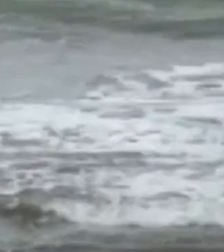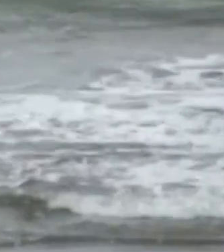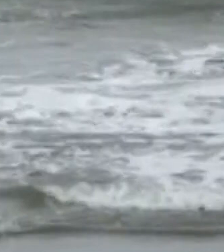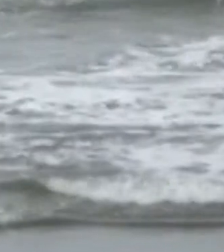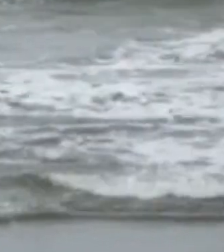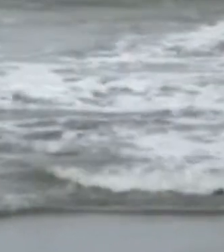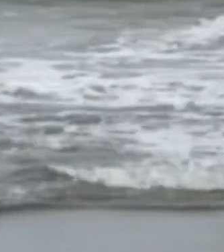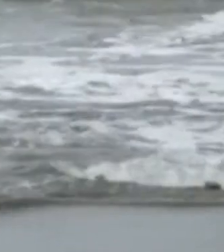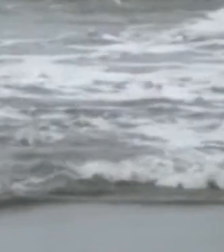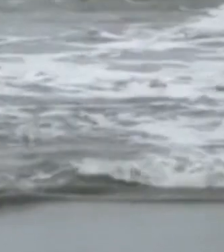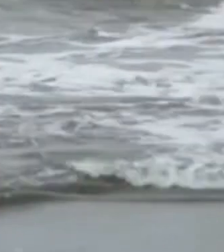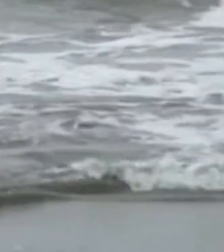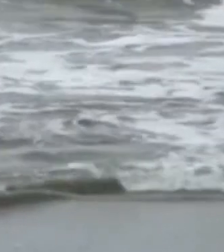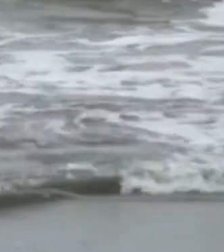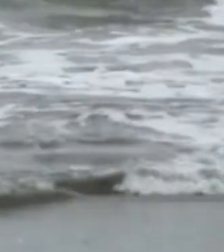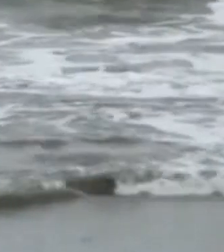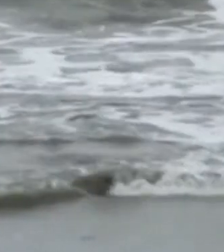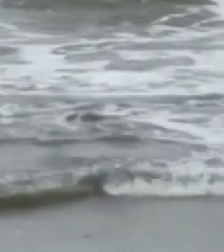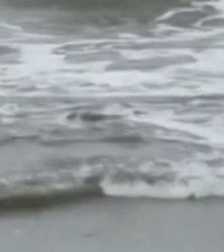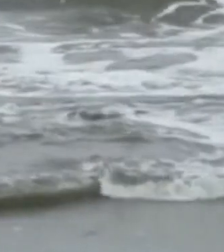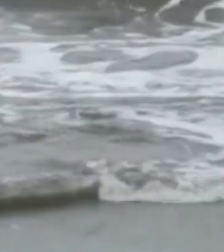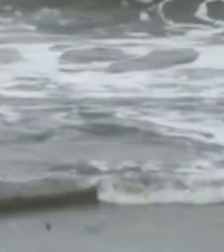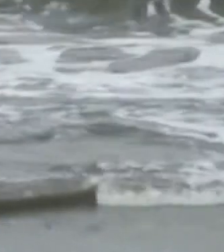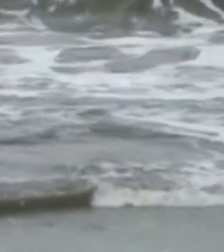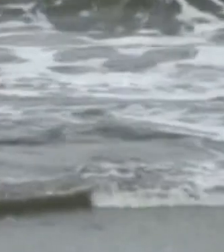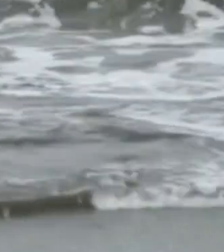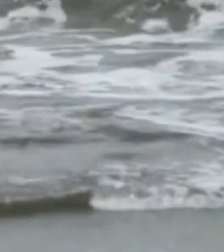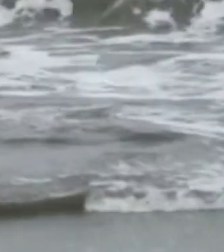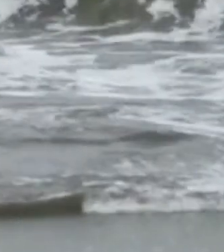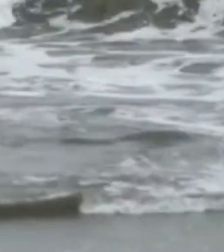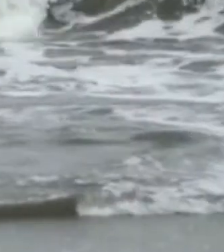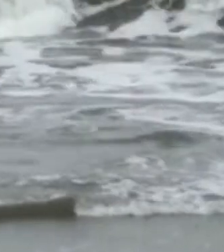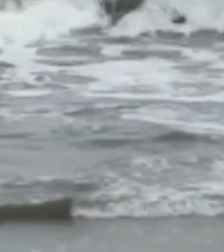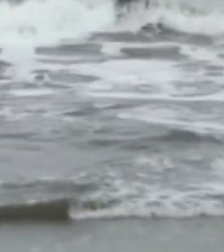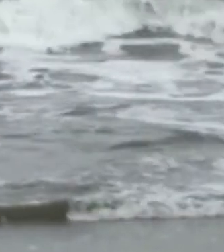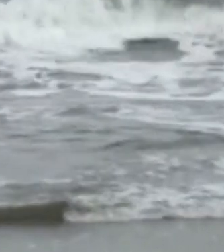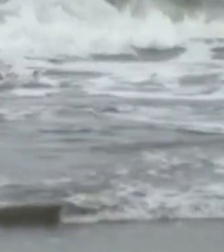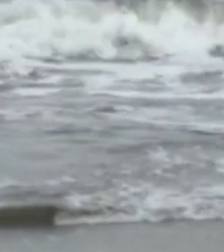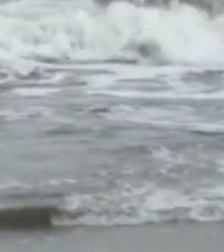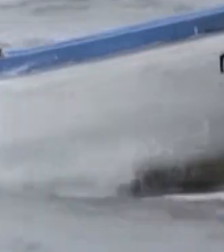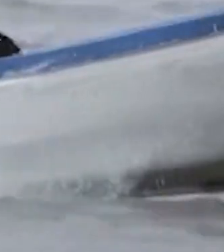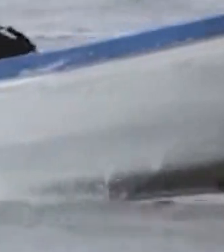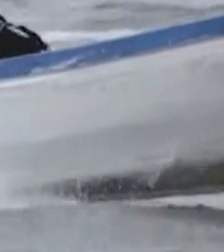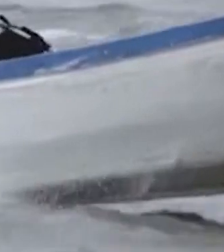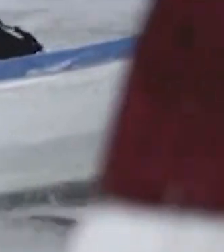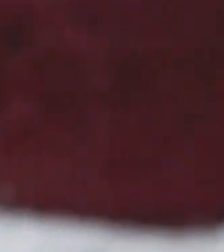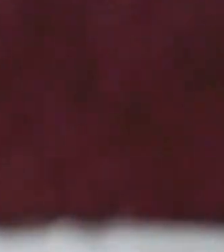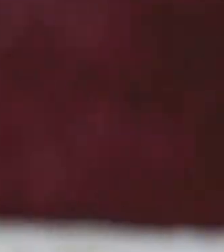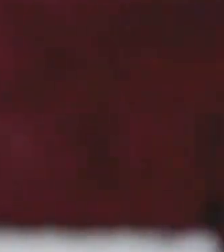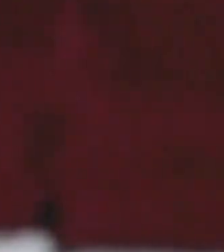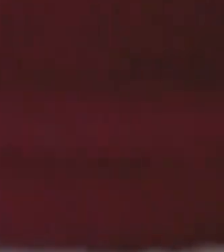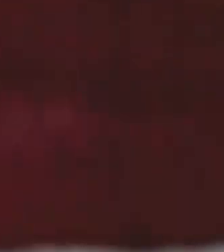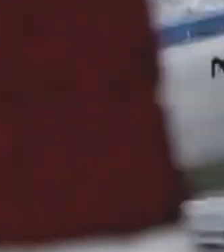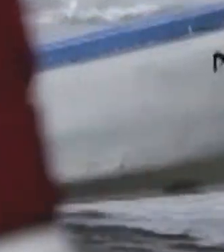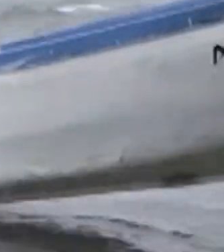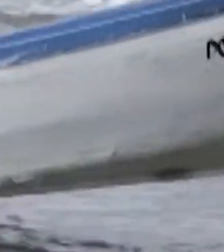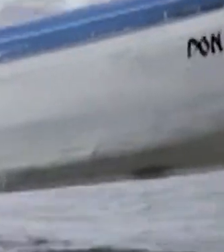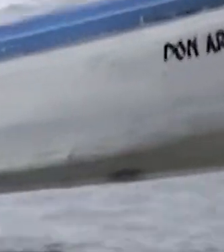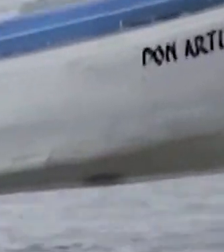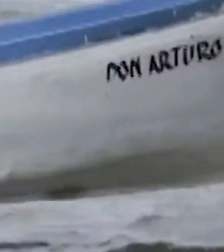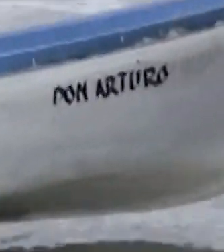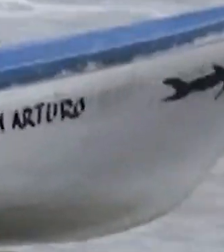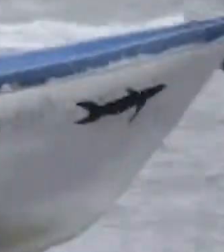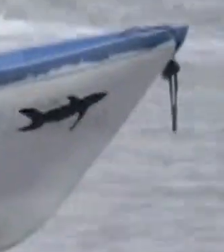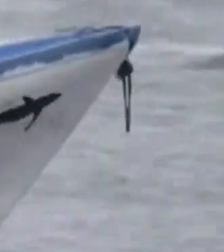soporta las olas que van y vienen, lo golpean y él está de pie. Soportó el terremoto de pie y no se cayó. Para nosotros un símbolo